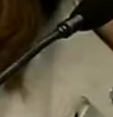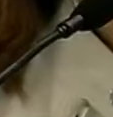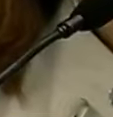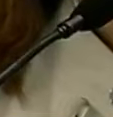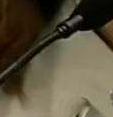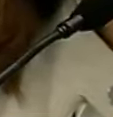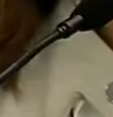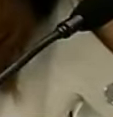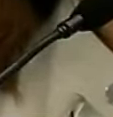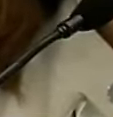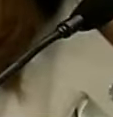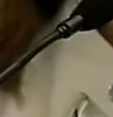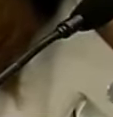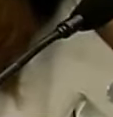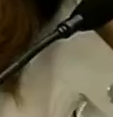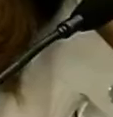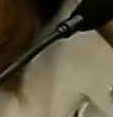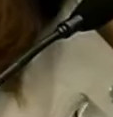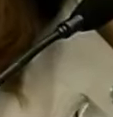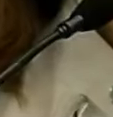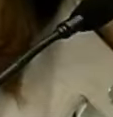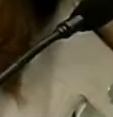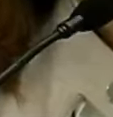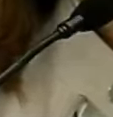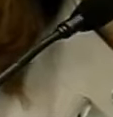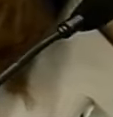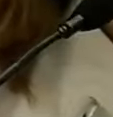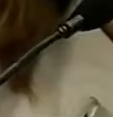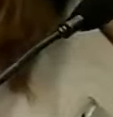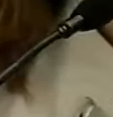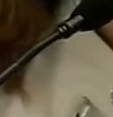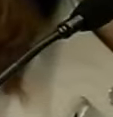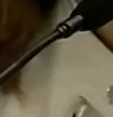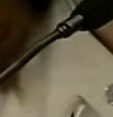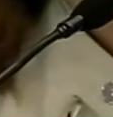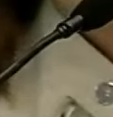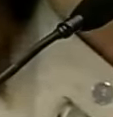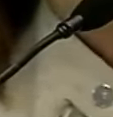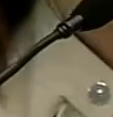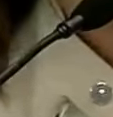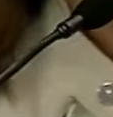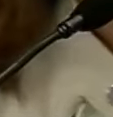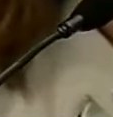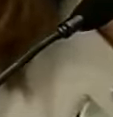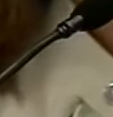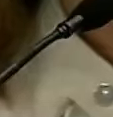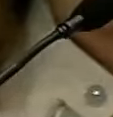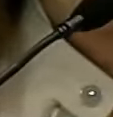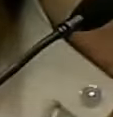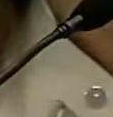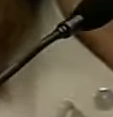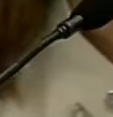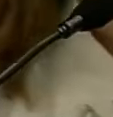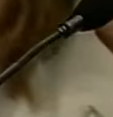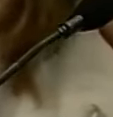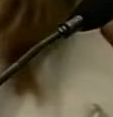que se autopercibía como de un doble género para poder tener visitas de mujeres y